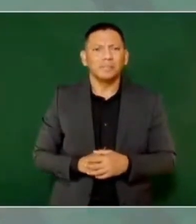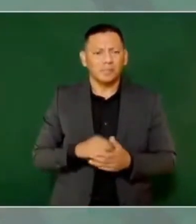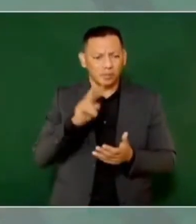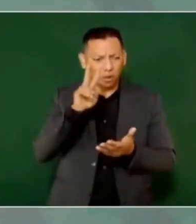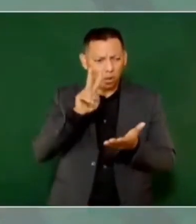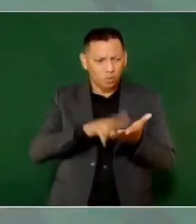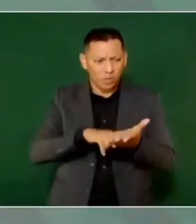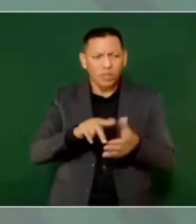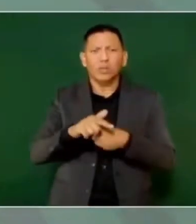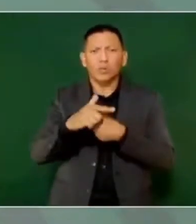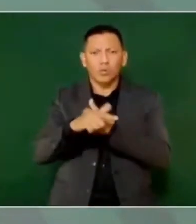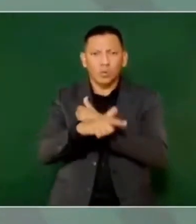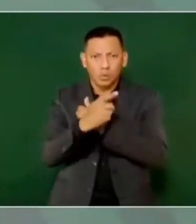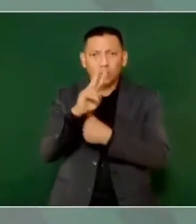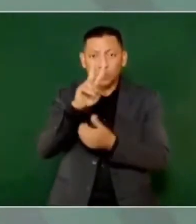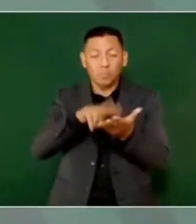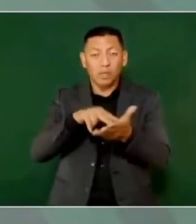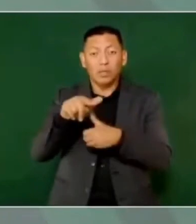2012,